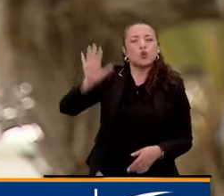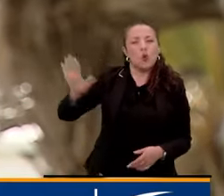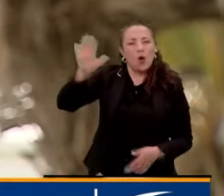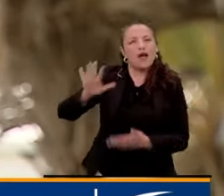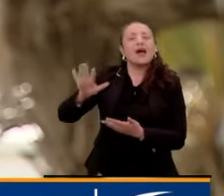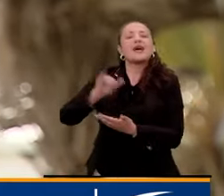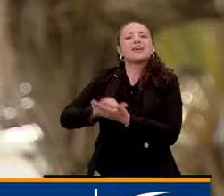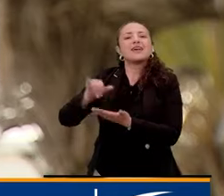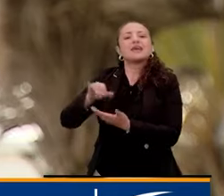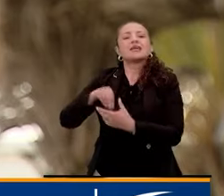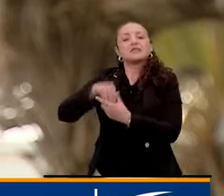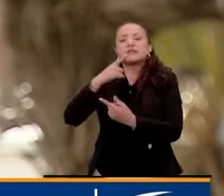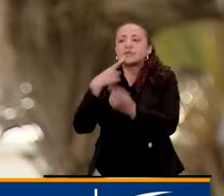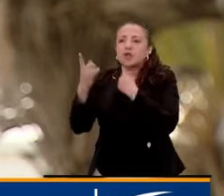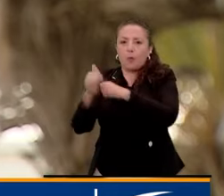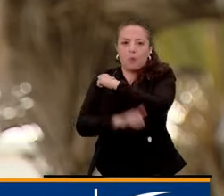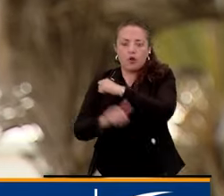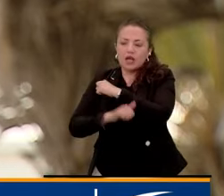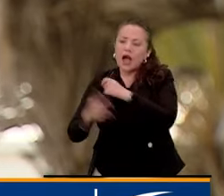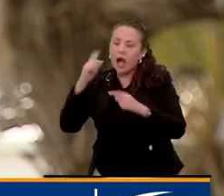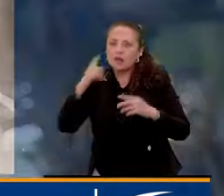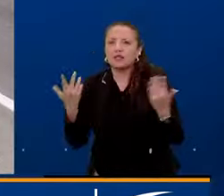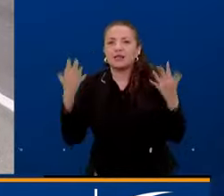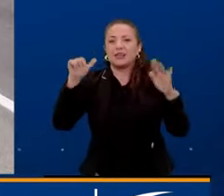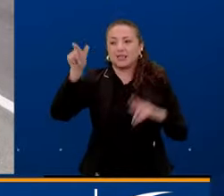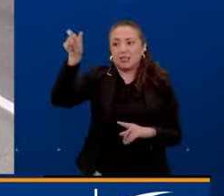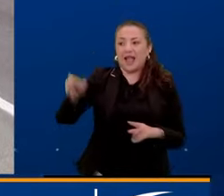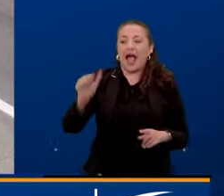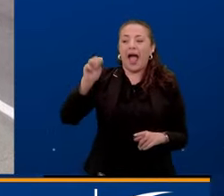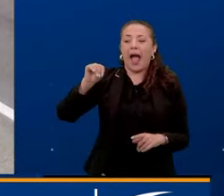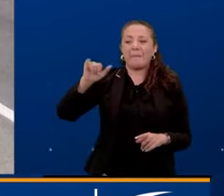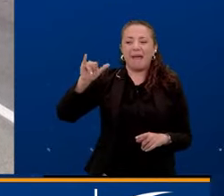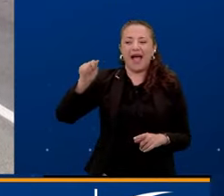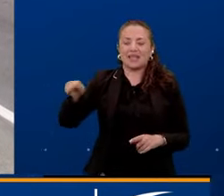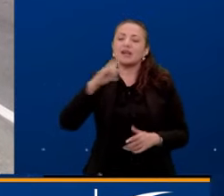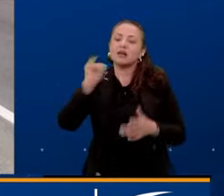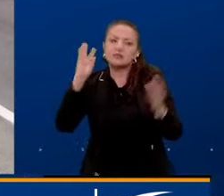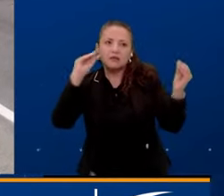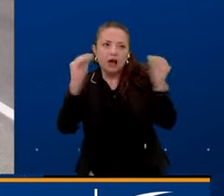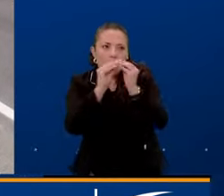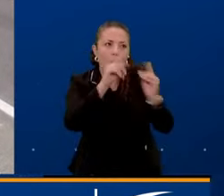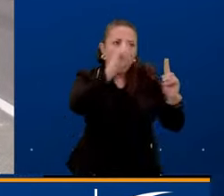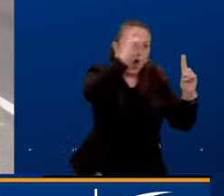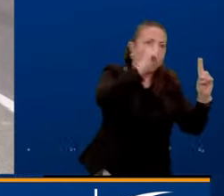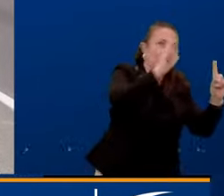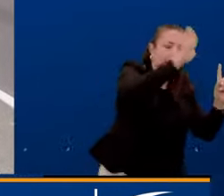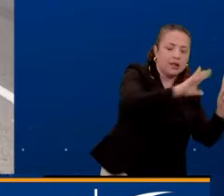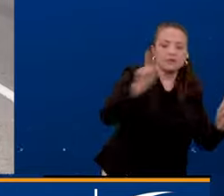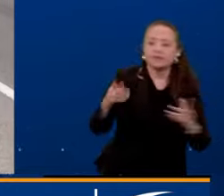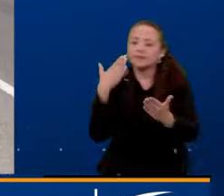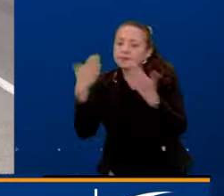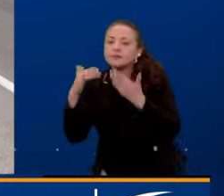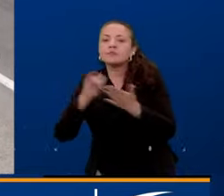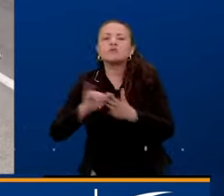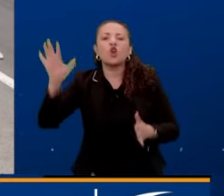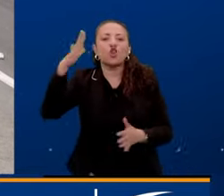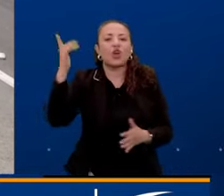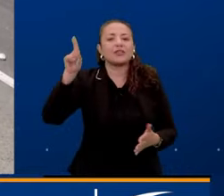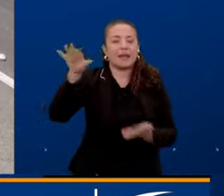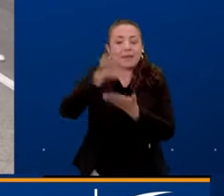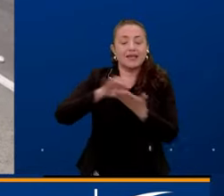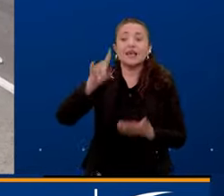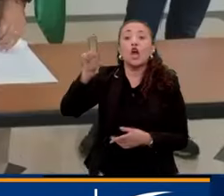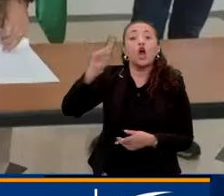boyacá celebra estos acuerdos pactados ya entre el gobierno nacional y también el sector campesino en Santander la gobernación de